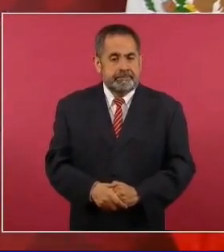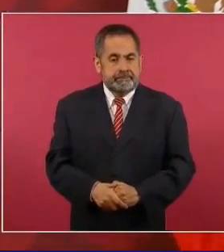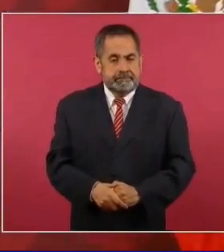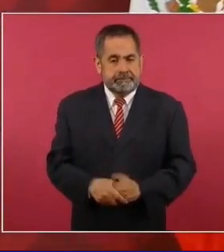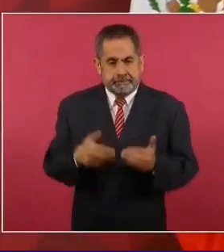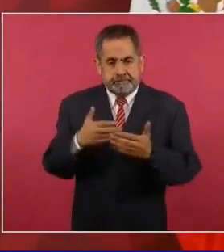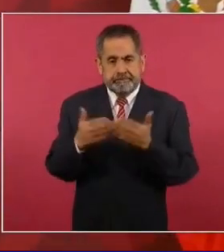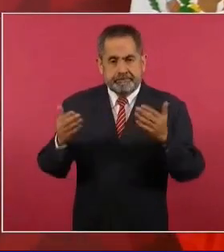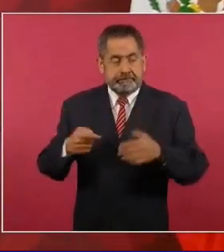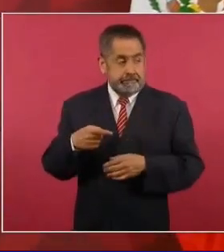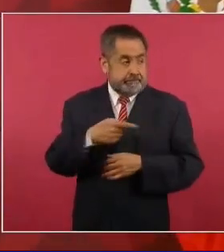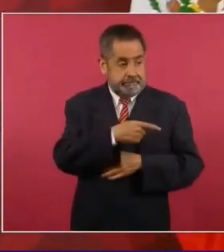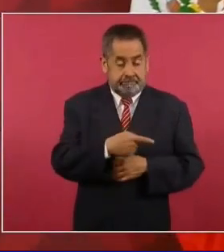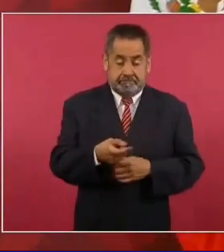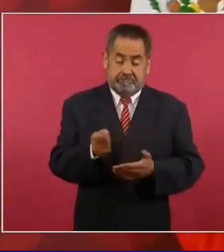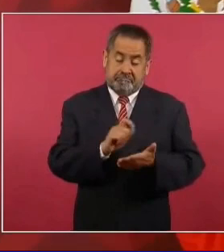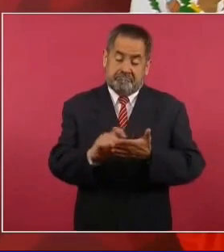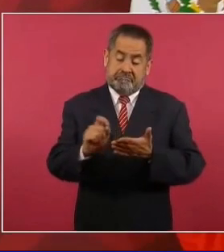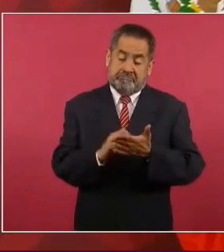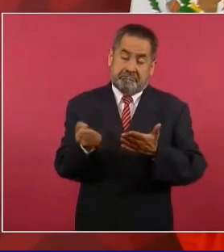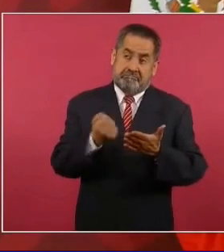ya es escritor.